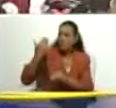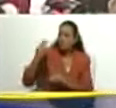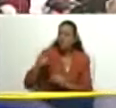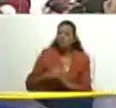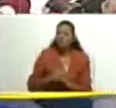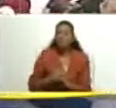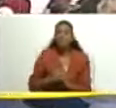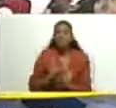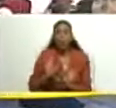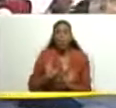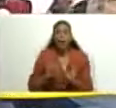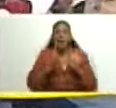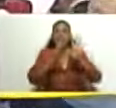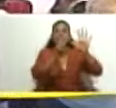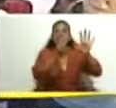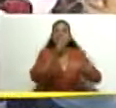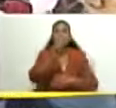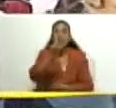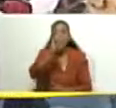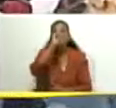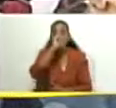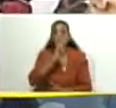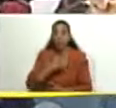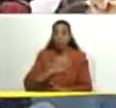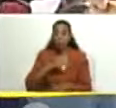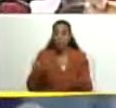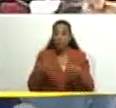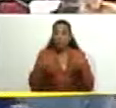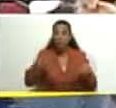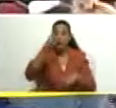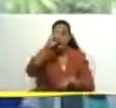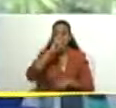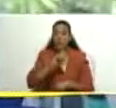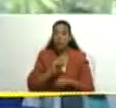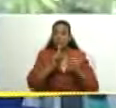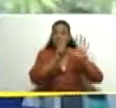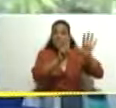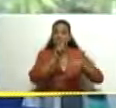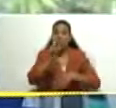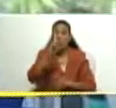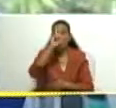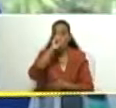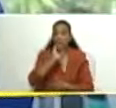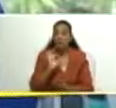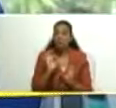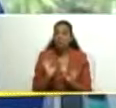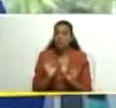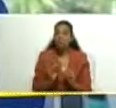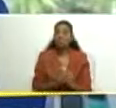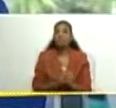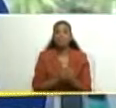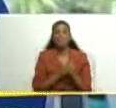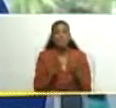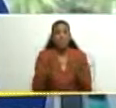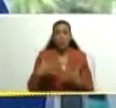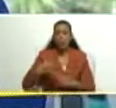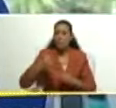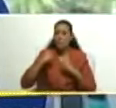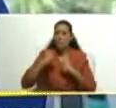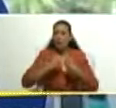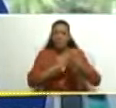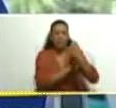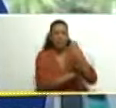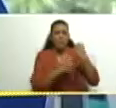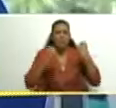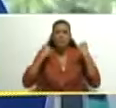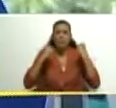Voy a cumplir 61 años, estoy cumpliendo 61 años, año mágico. Y lo que estoy es, mira,